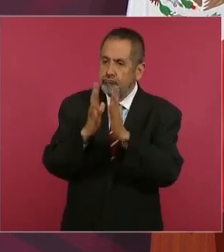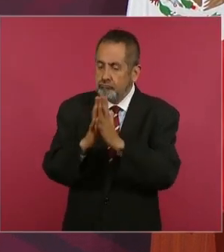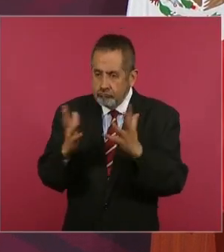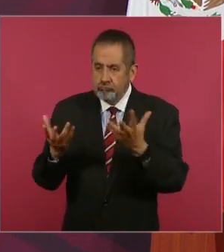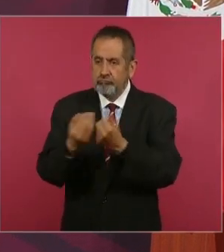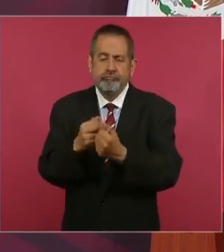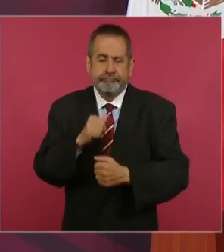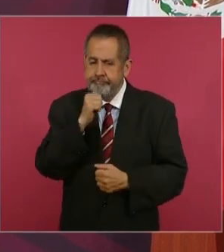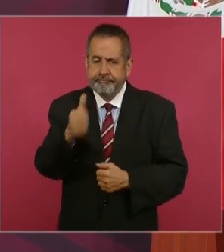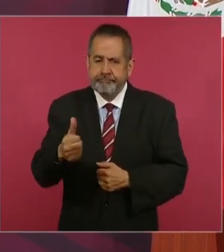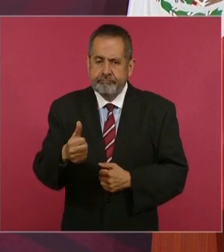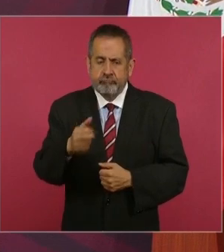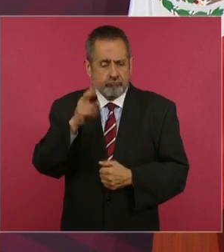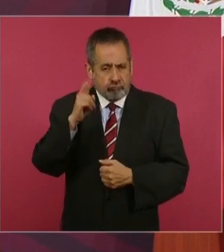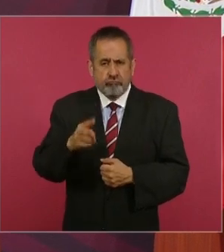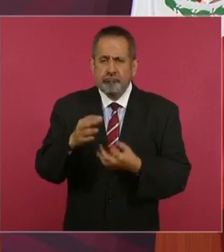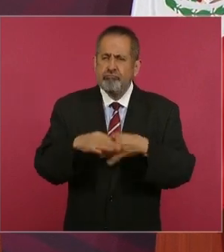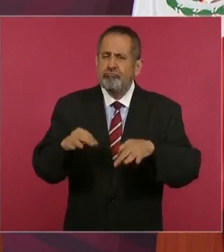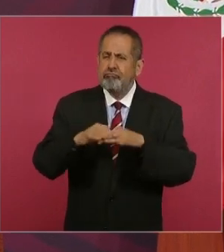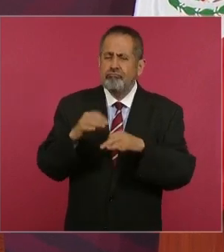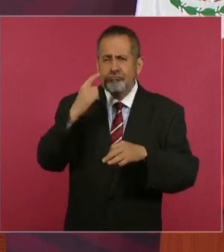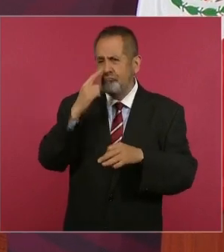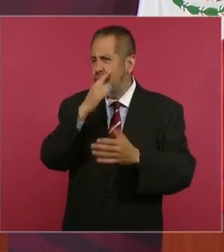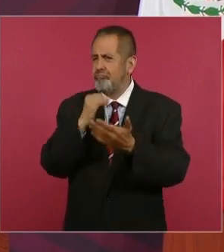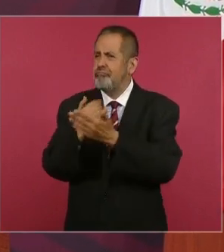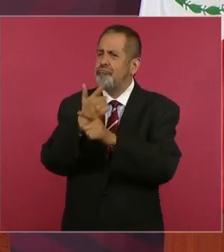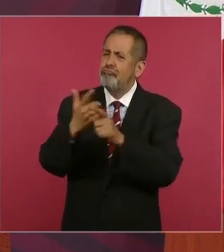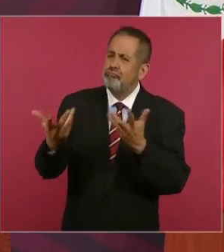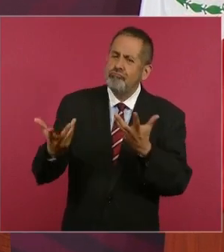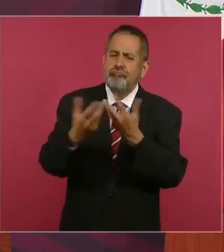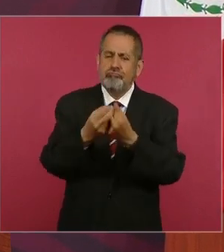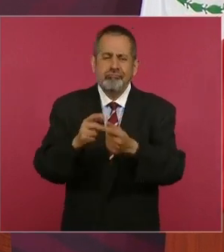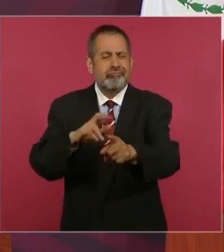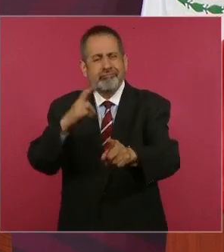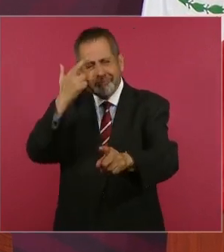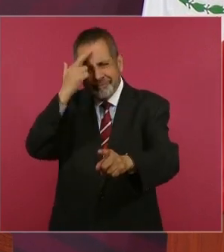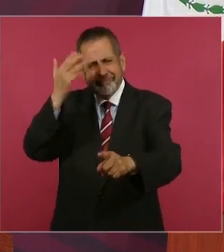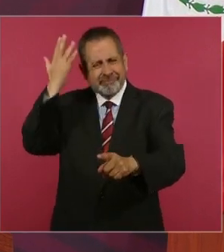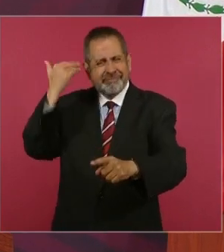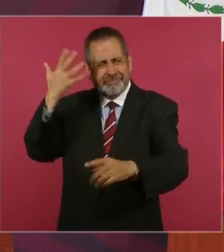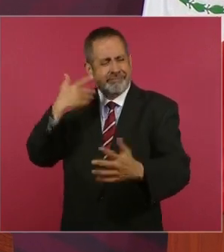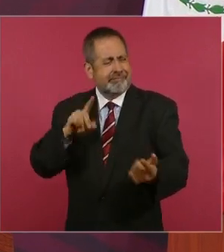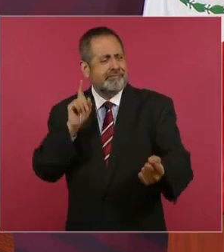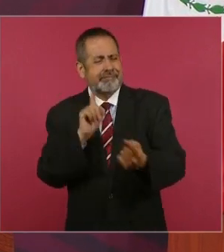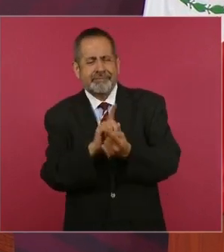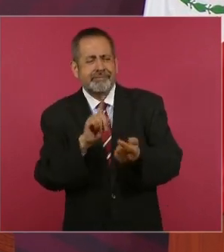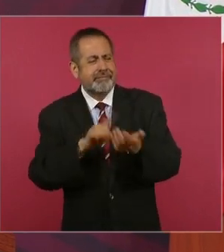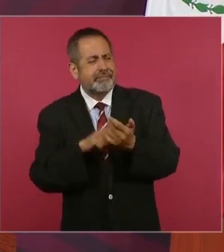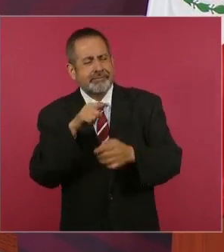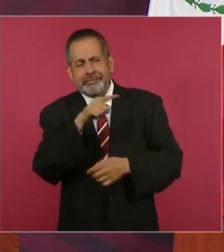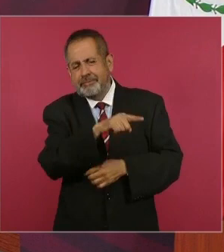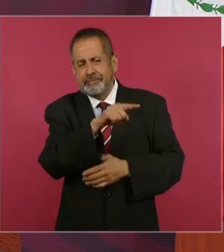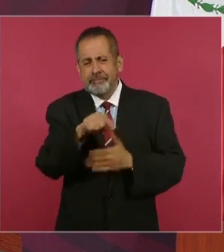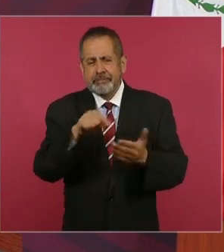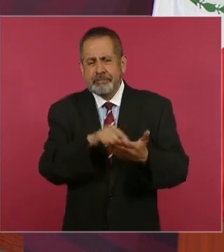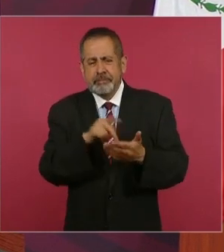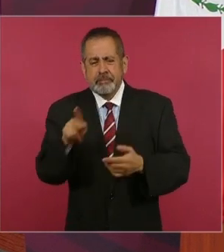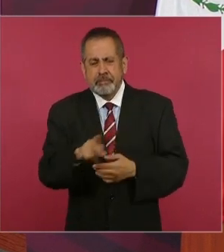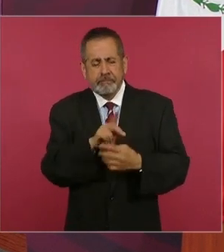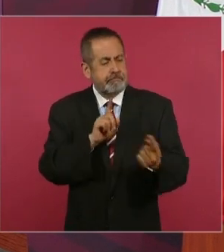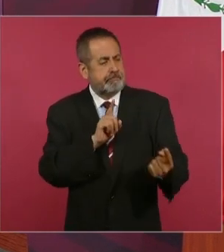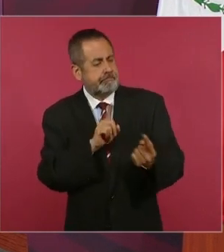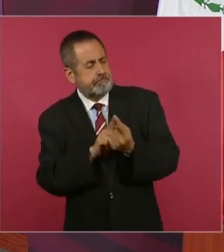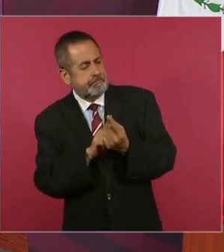democracia es lo que me recomendó el migrante en sang Quintín que es lo que